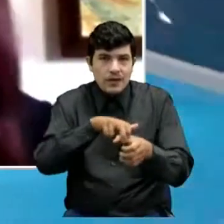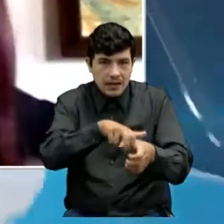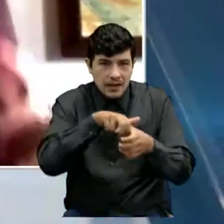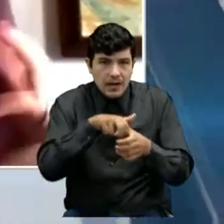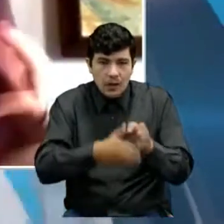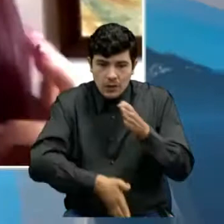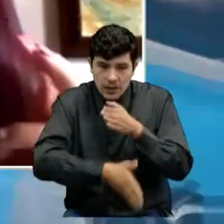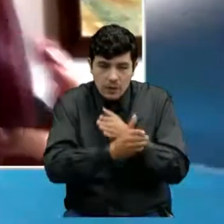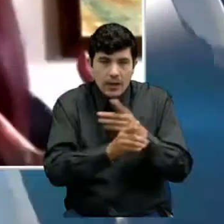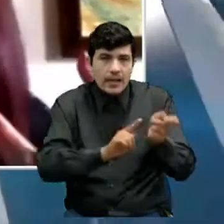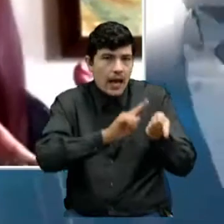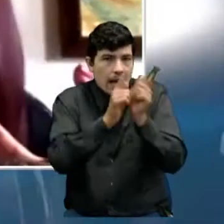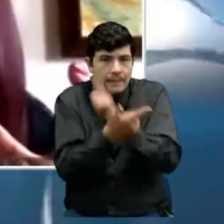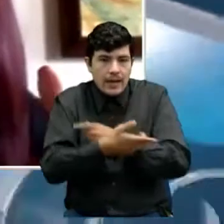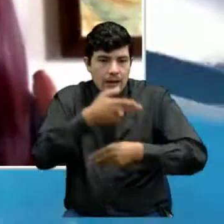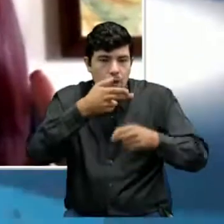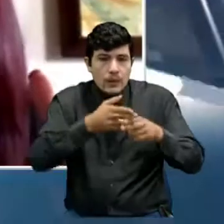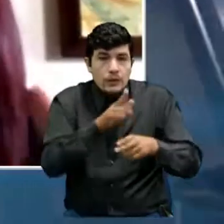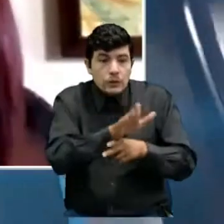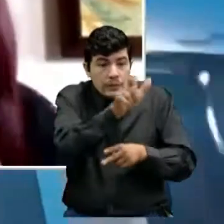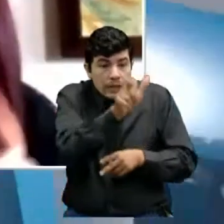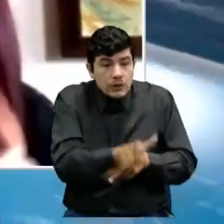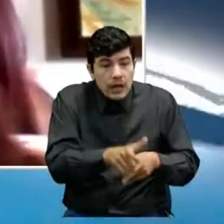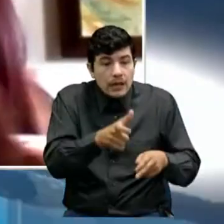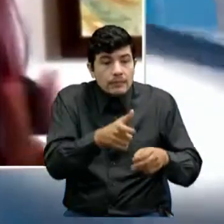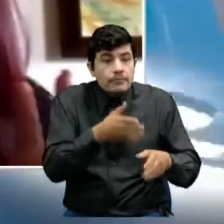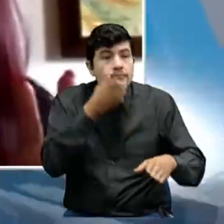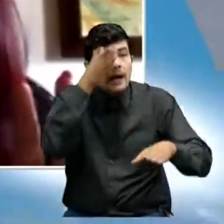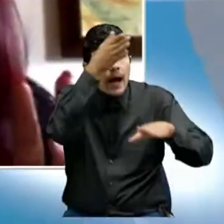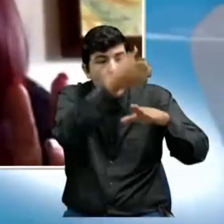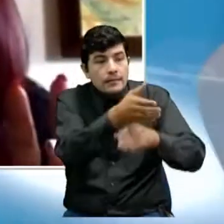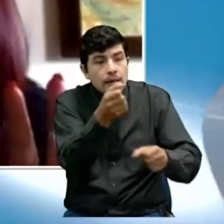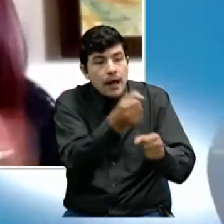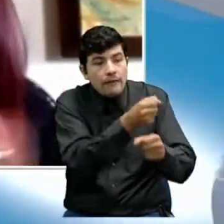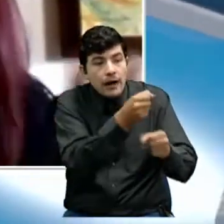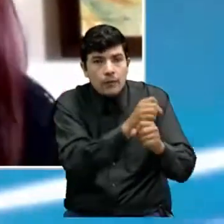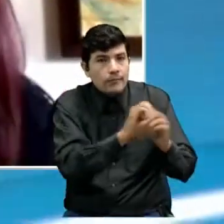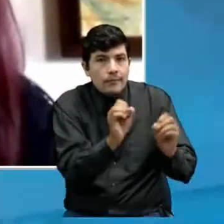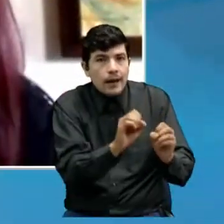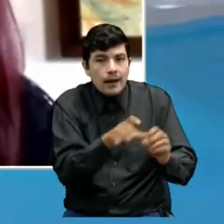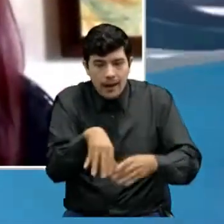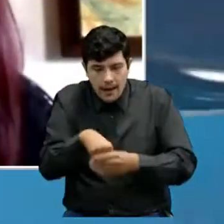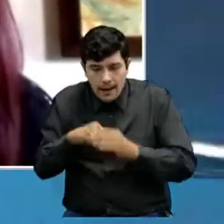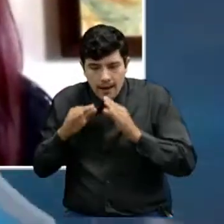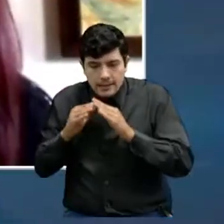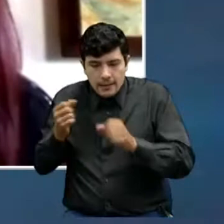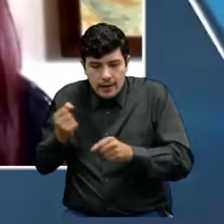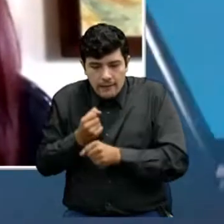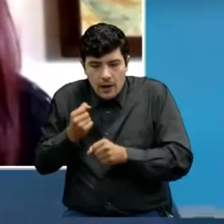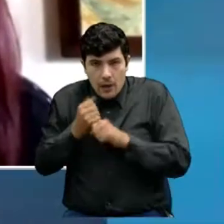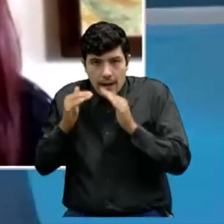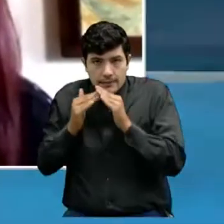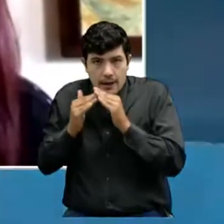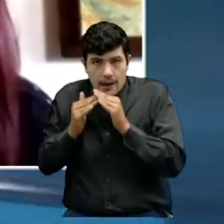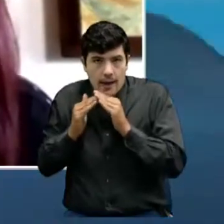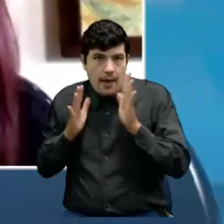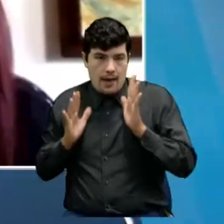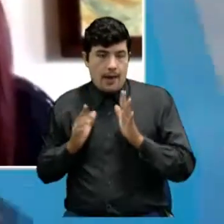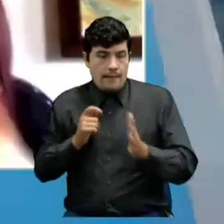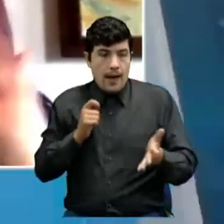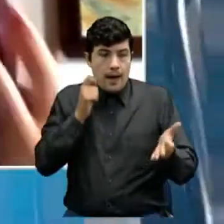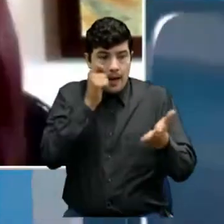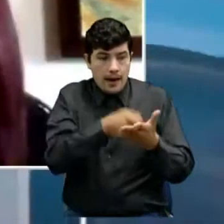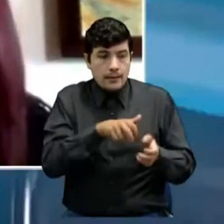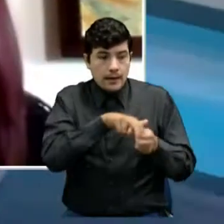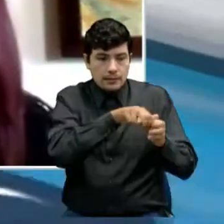de nombre, digamos, y de destinación, pero en ningún momento afecta cuál es, digamos,